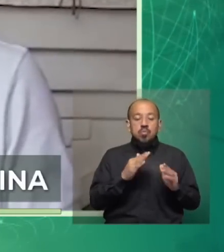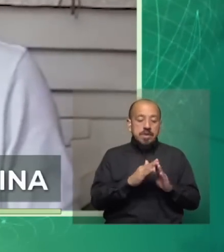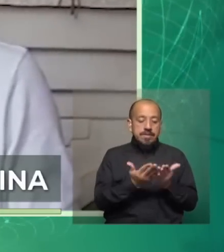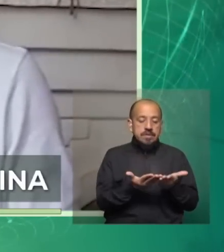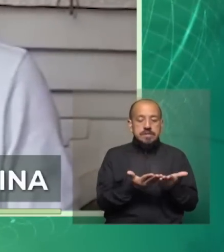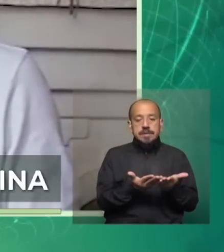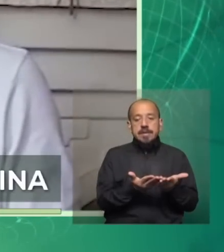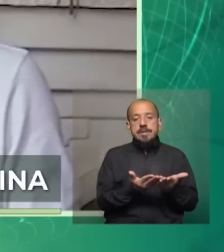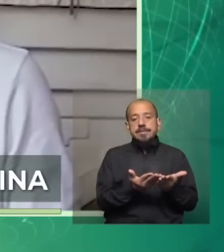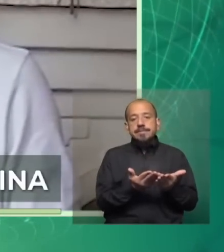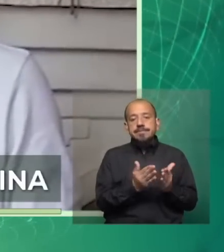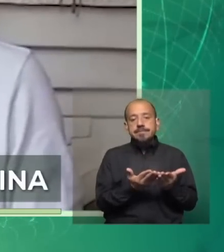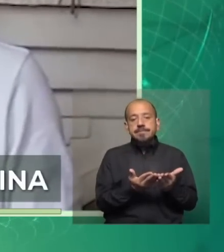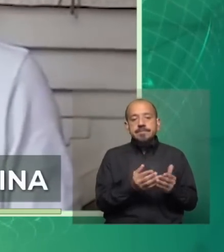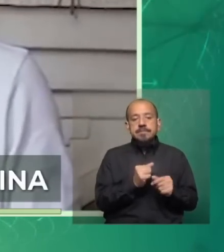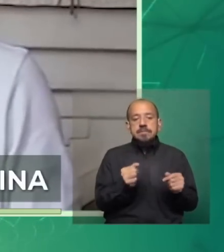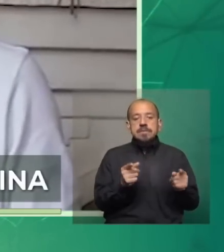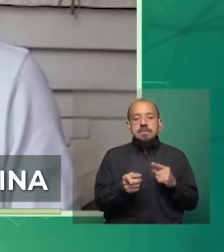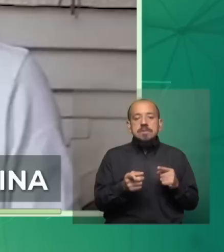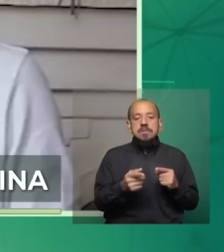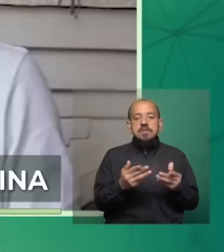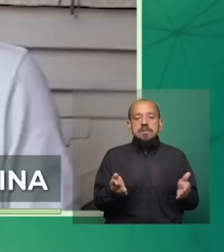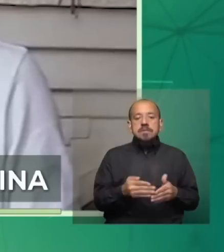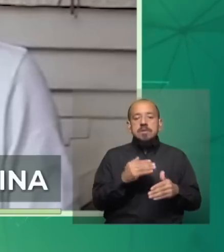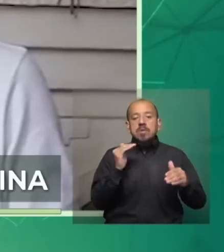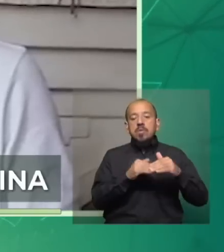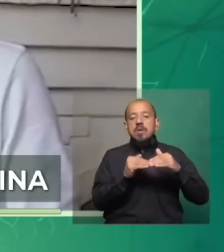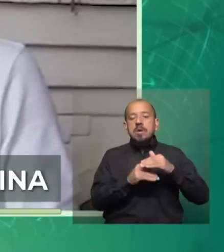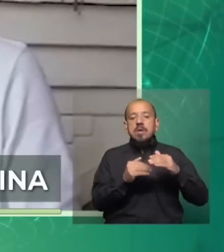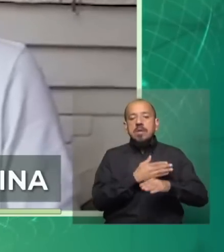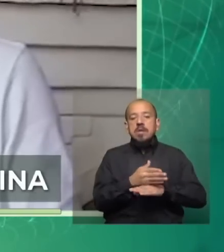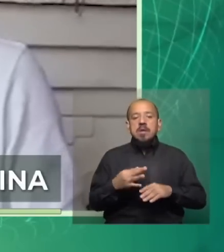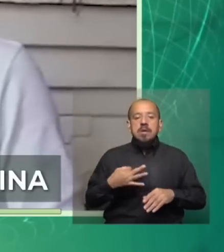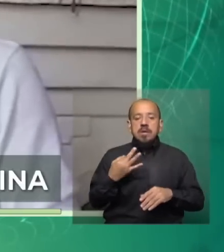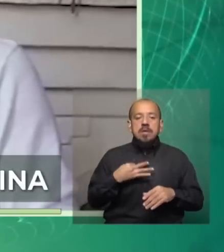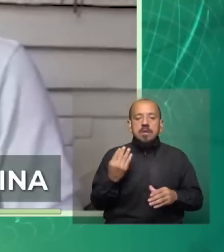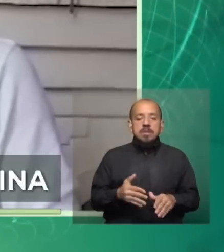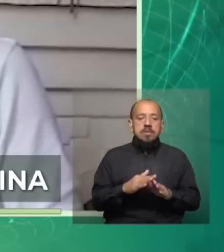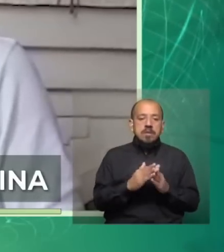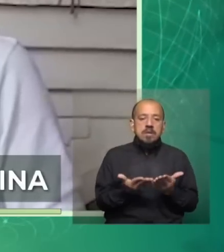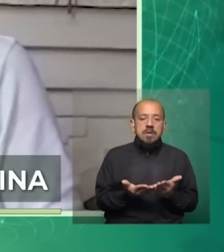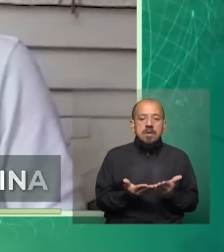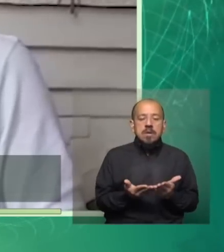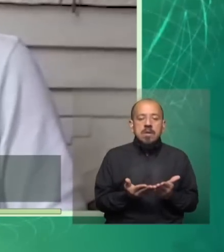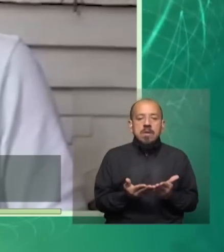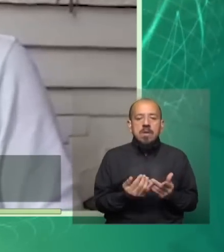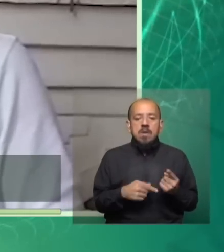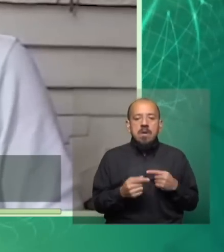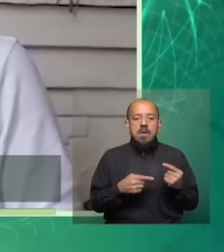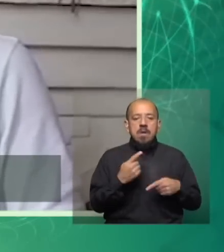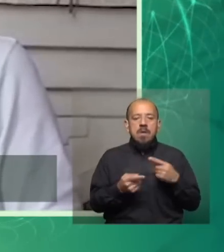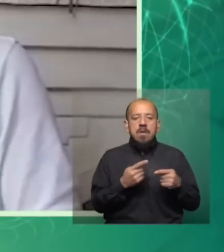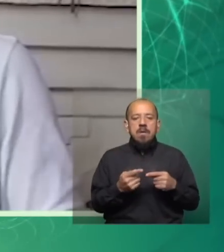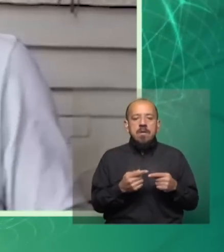pudiera guardar en mi biblioteca coleccionar y años después todavía seguir abriendo y seguir